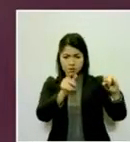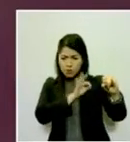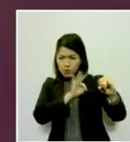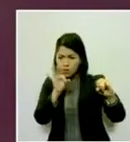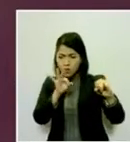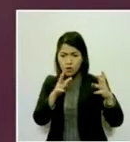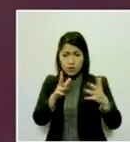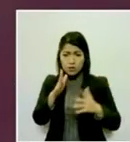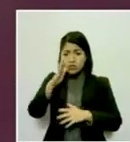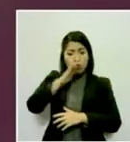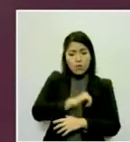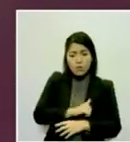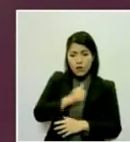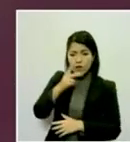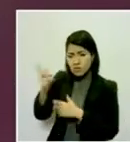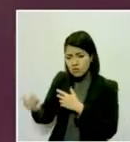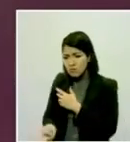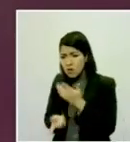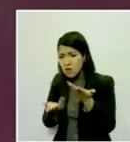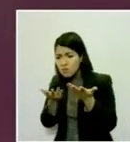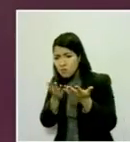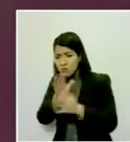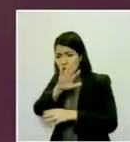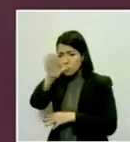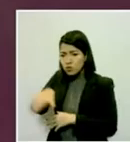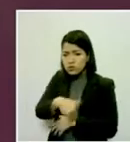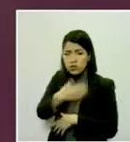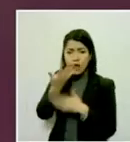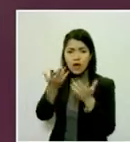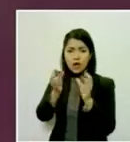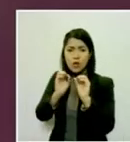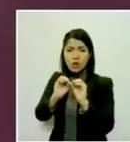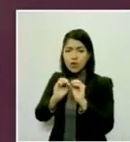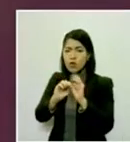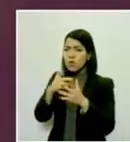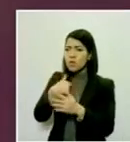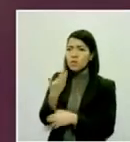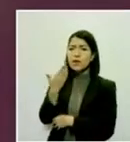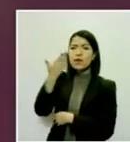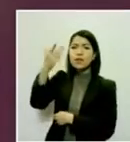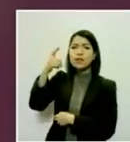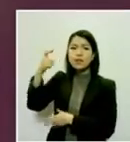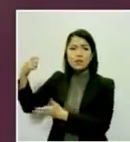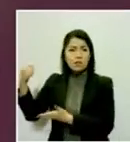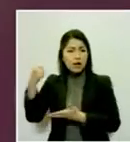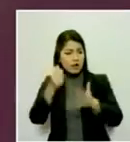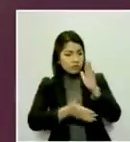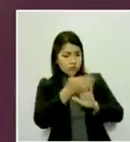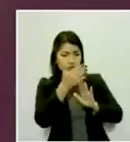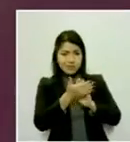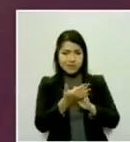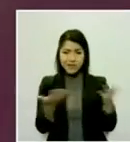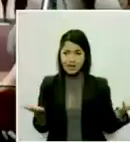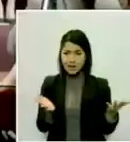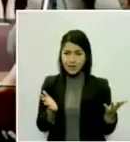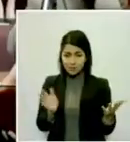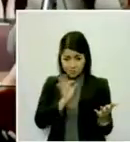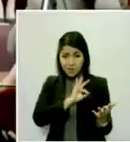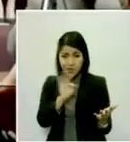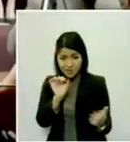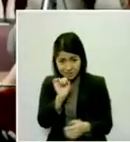capacidad de gestión o que se le otorguen recursos para obras específicas. A ver, vamos a donde están todas las obras para que veamos el caso de